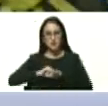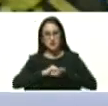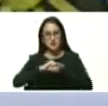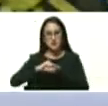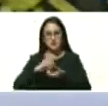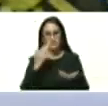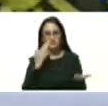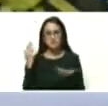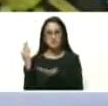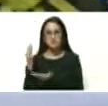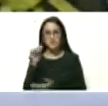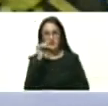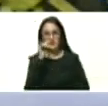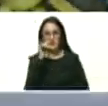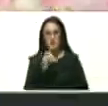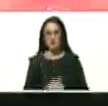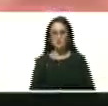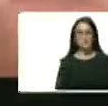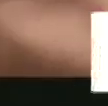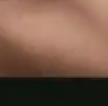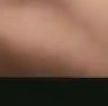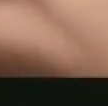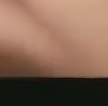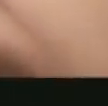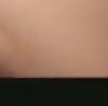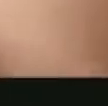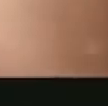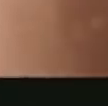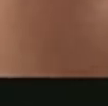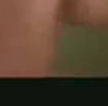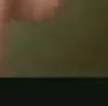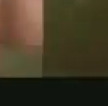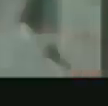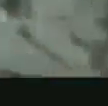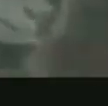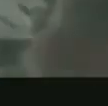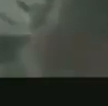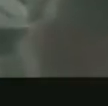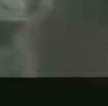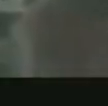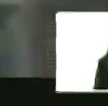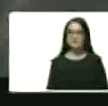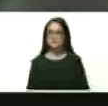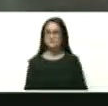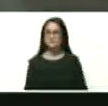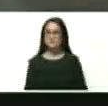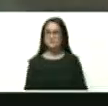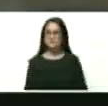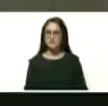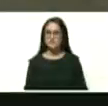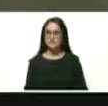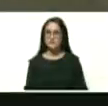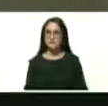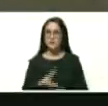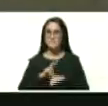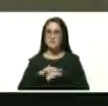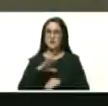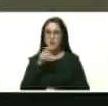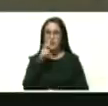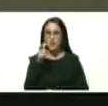Adelante, por favor, con el video. Y es como hoy nació José Gregorio Hernández, un venezolano integral, un médico del pueblo,